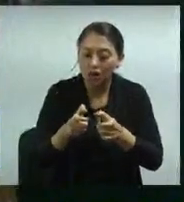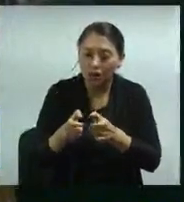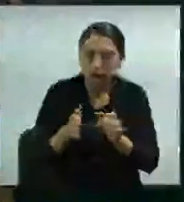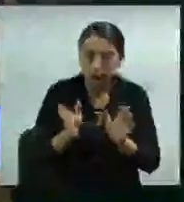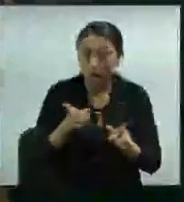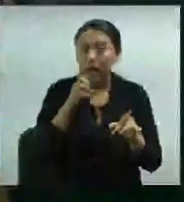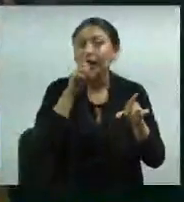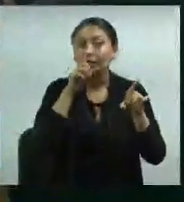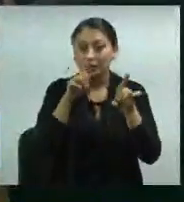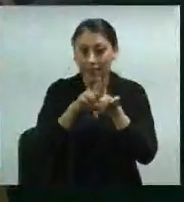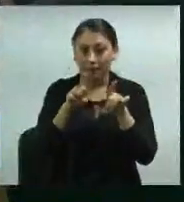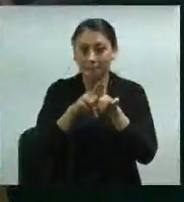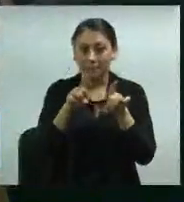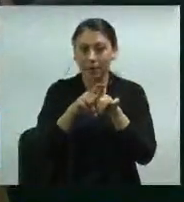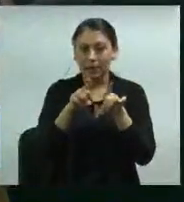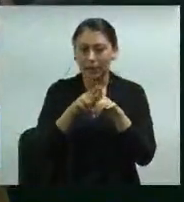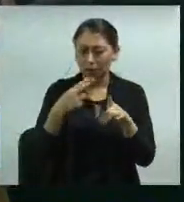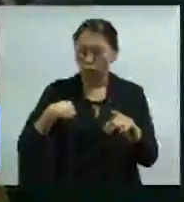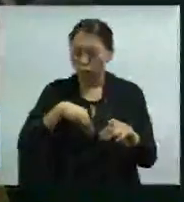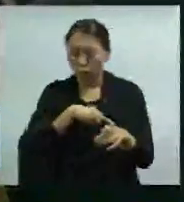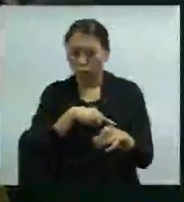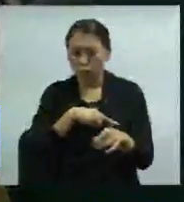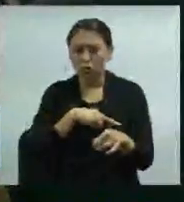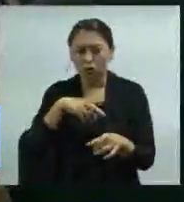También estábamos viendo la posibilidad de que